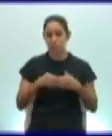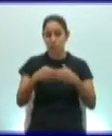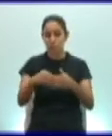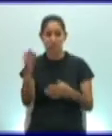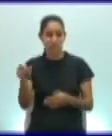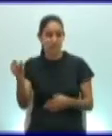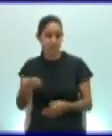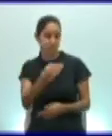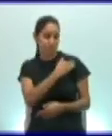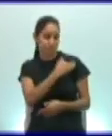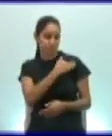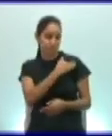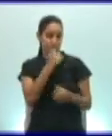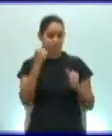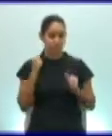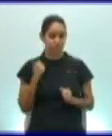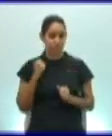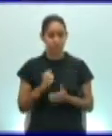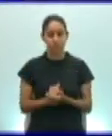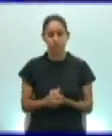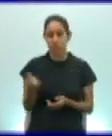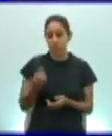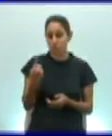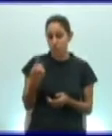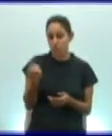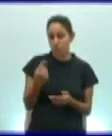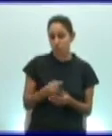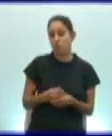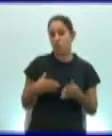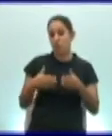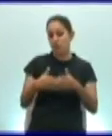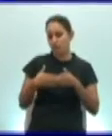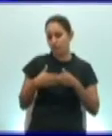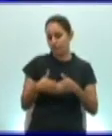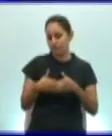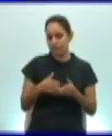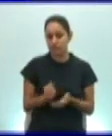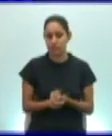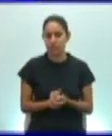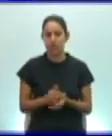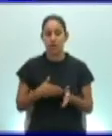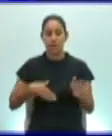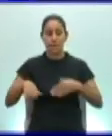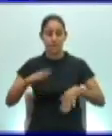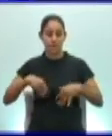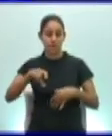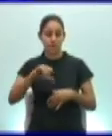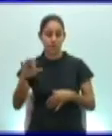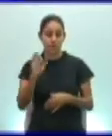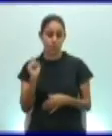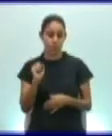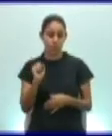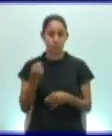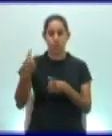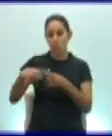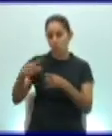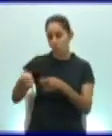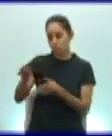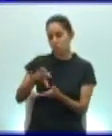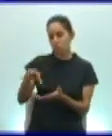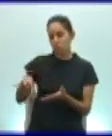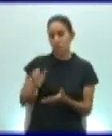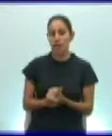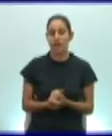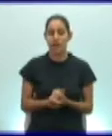solo la área de combate allí en la zona de Playa Larga y Playa Girón, sino también el apoyo popular en toda la región, las organizaciones de la